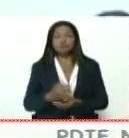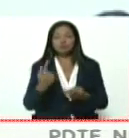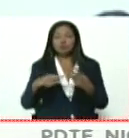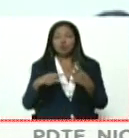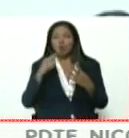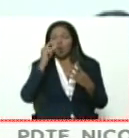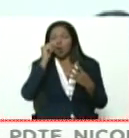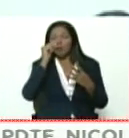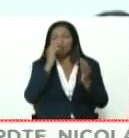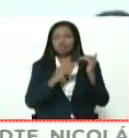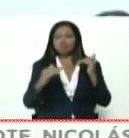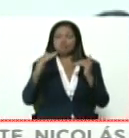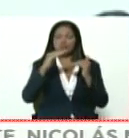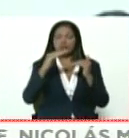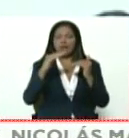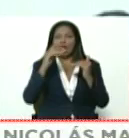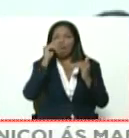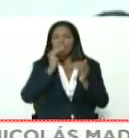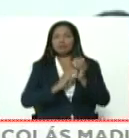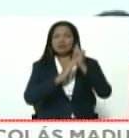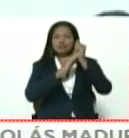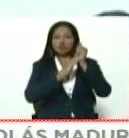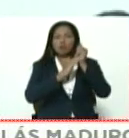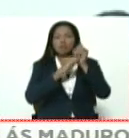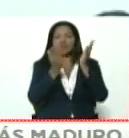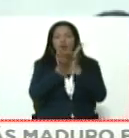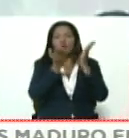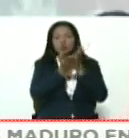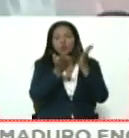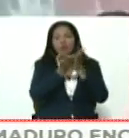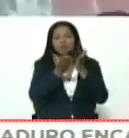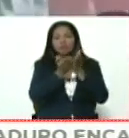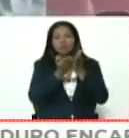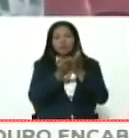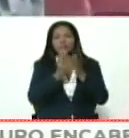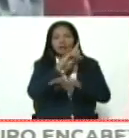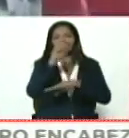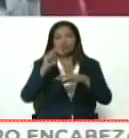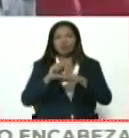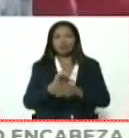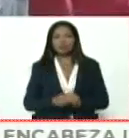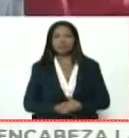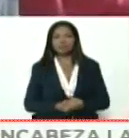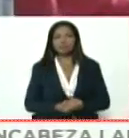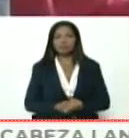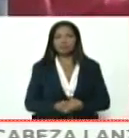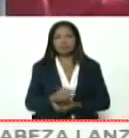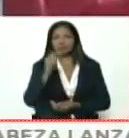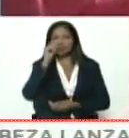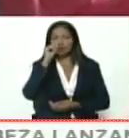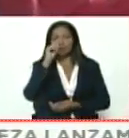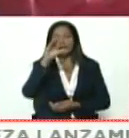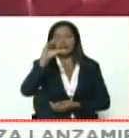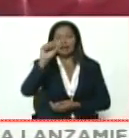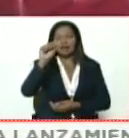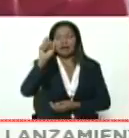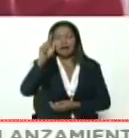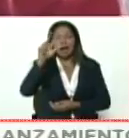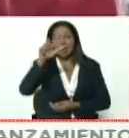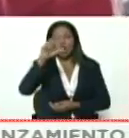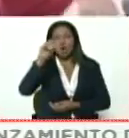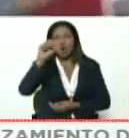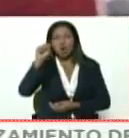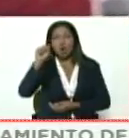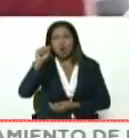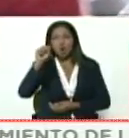Ángel, compañero también, Osvaldo Carrasquero, camarada Carlos Lang, de la